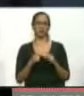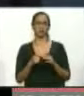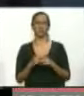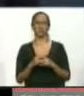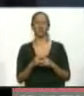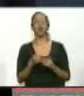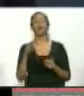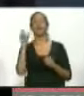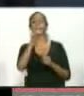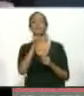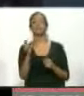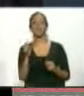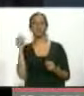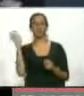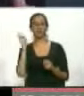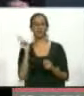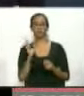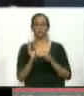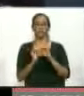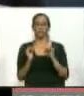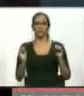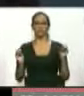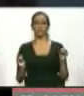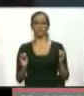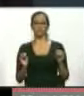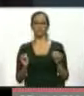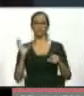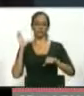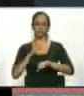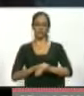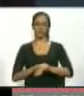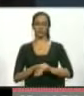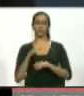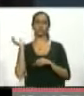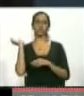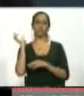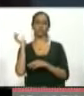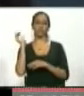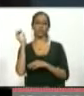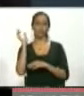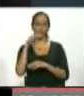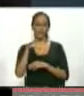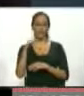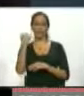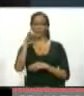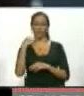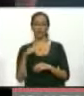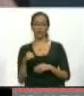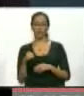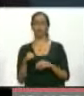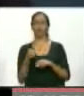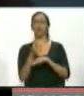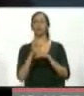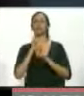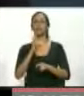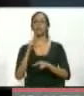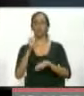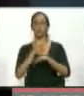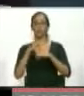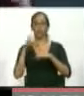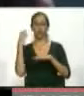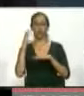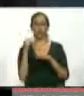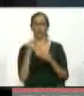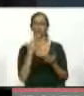las autoridades venezolanas anunciaron que había sido atrapada en maracaibo la reacción del gobierno colombiano fue solicitar su extradición